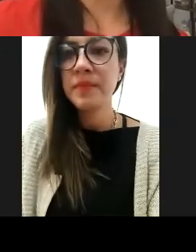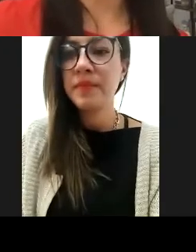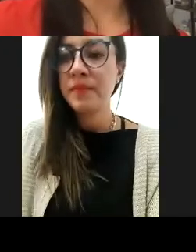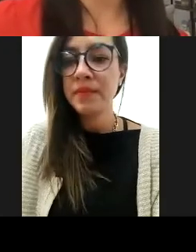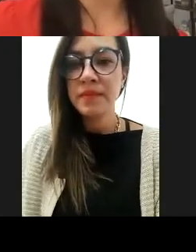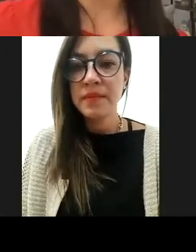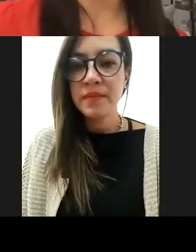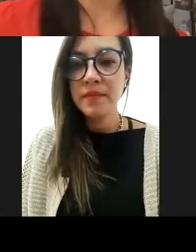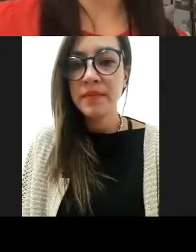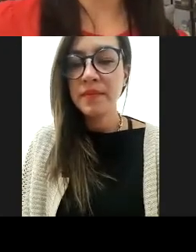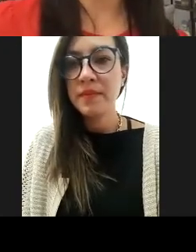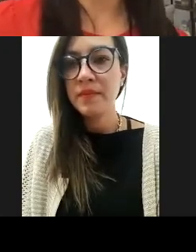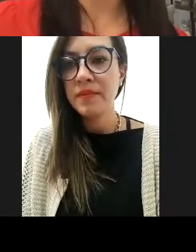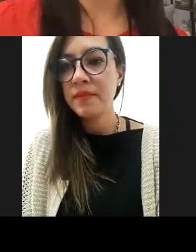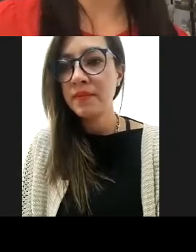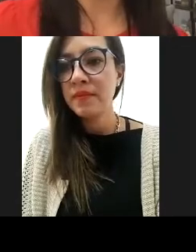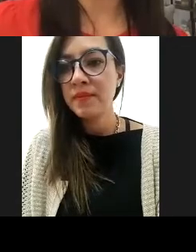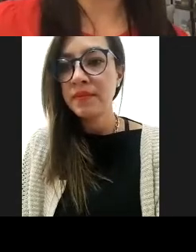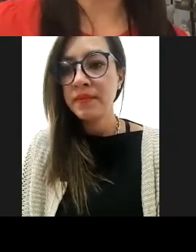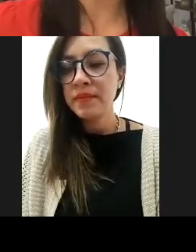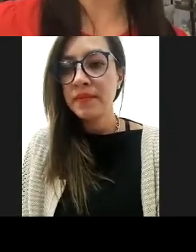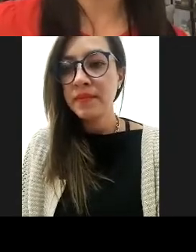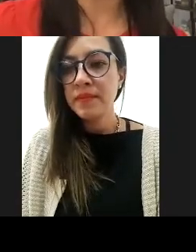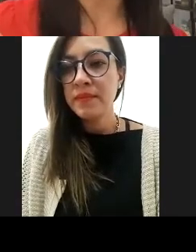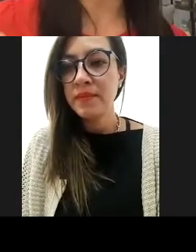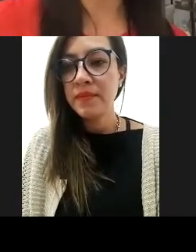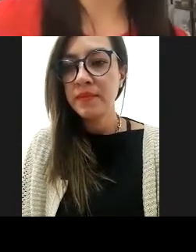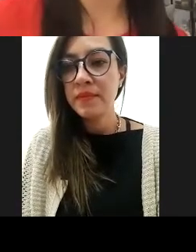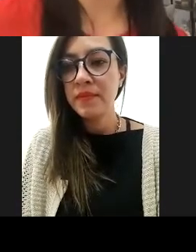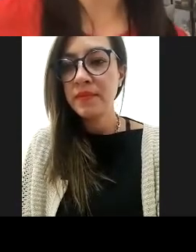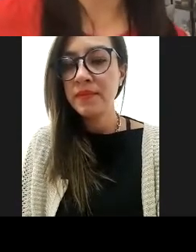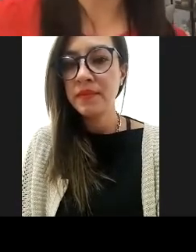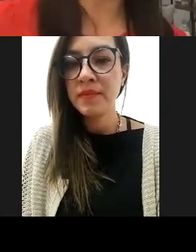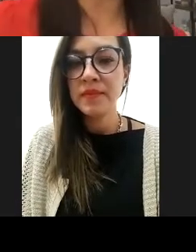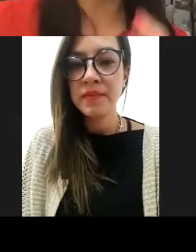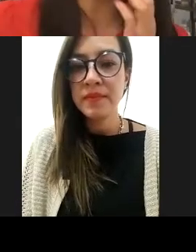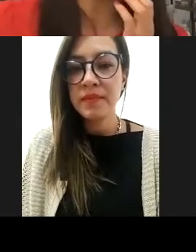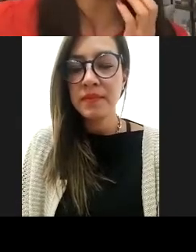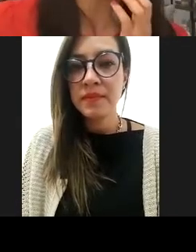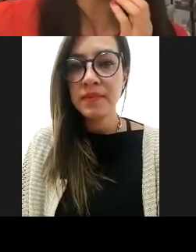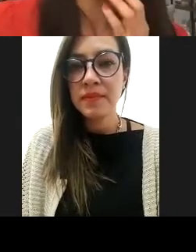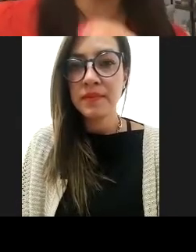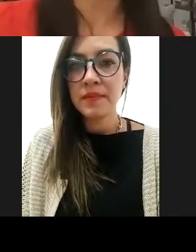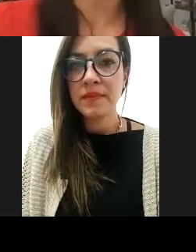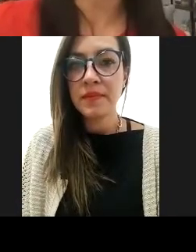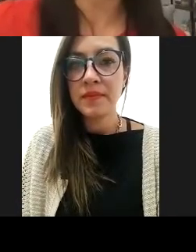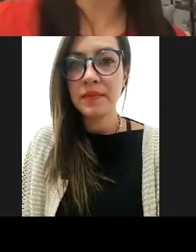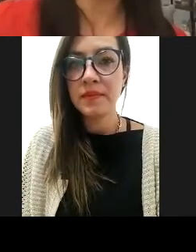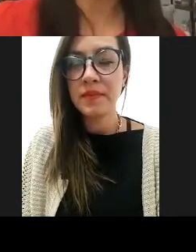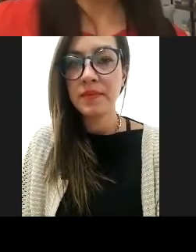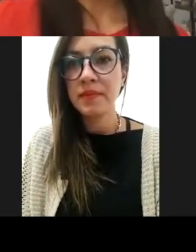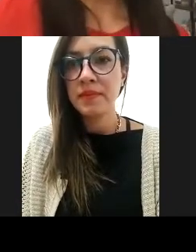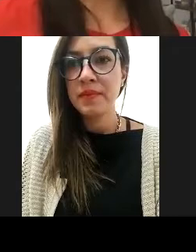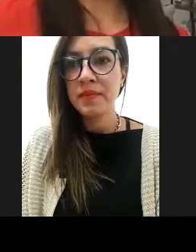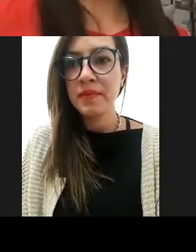enviaban sus peticiones, sus quejas por escrito y después, precisamente por la distancia, no acudían a la